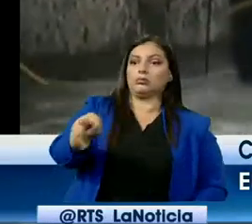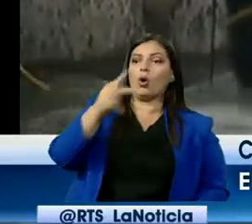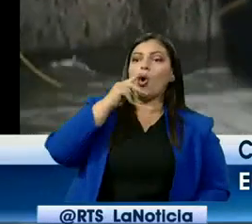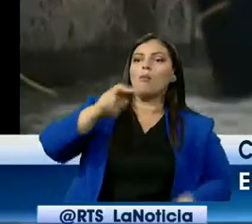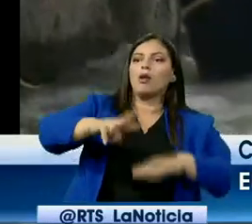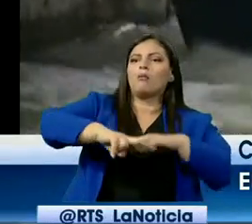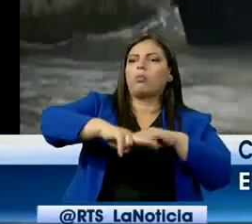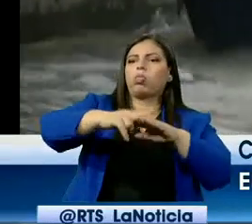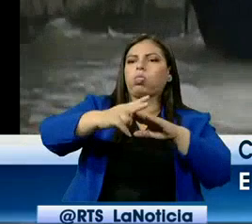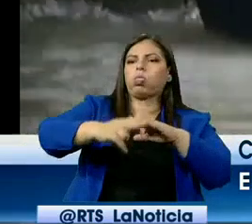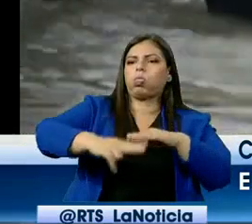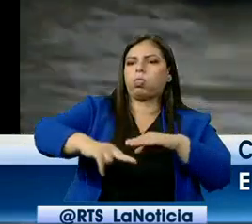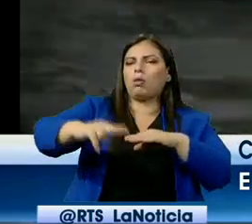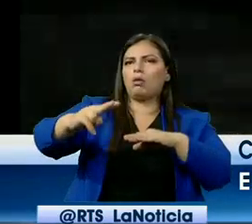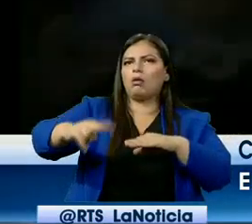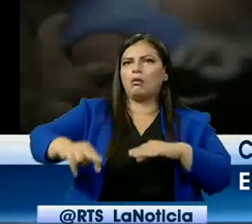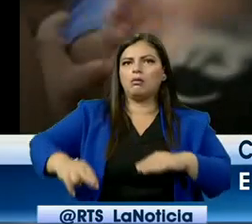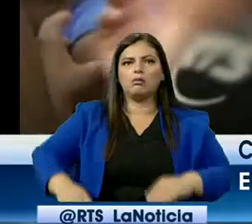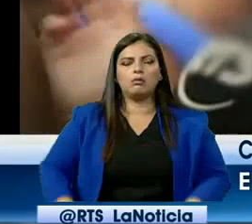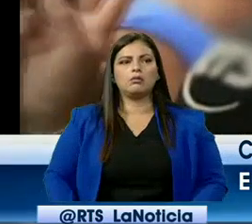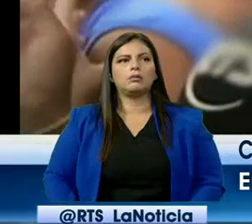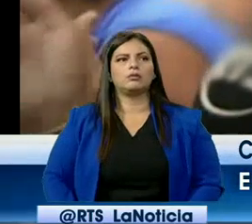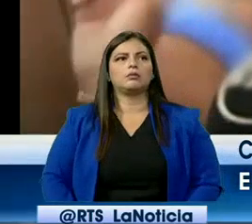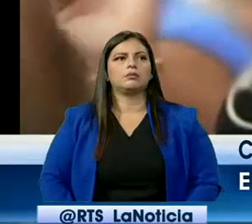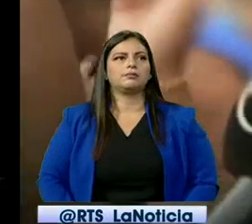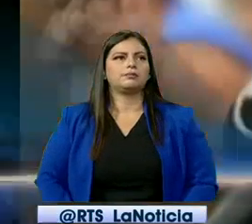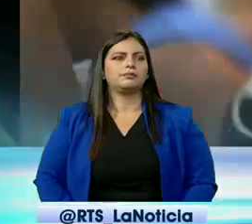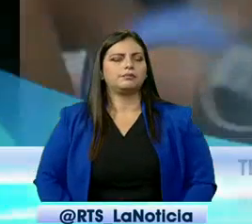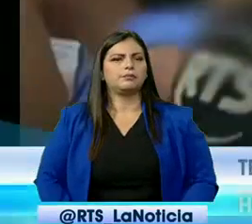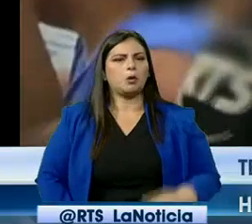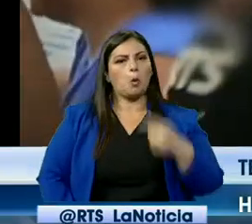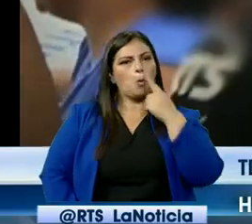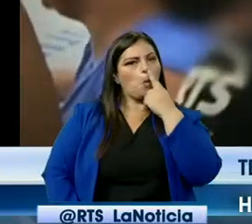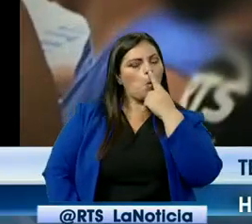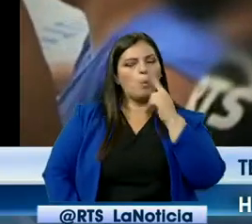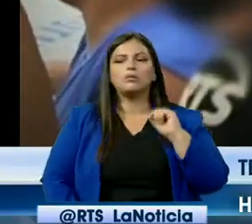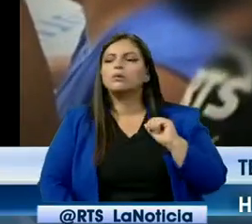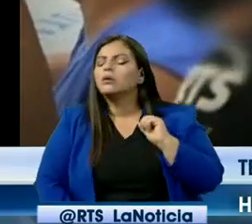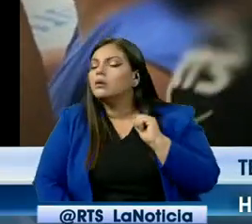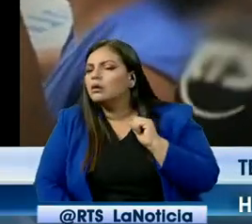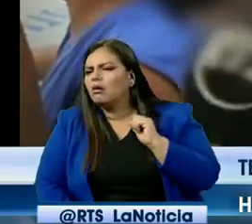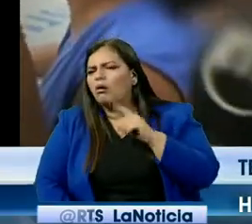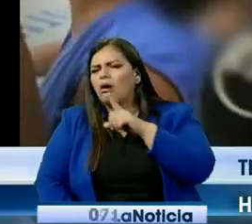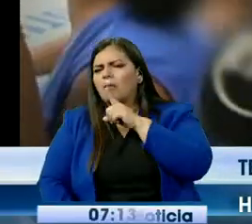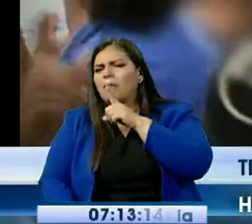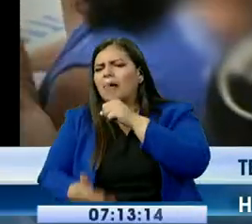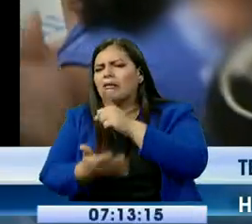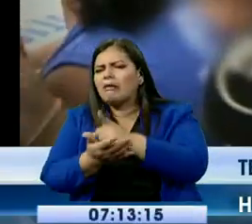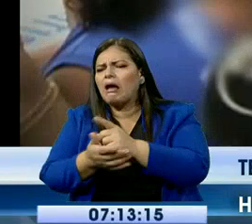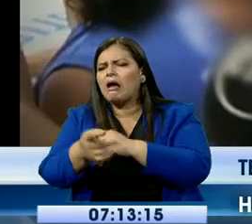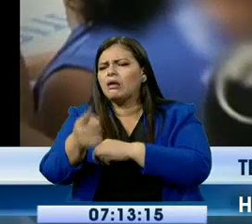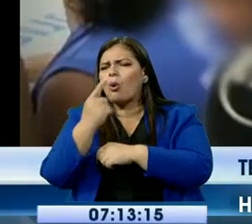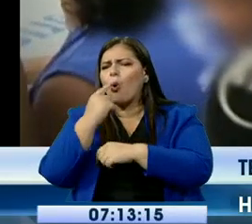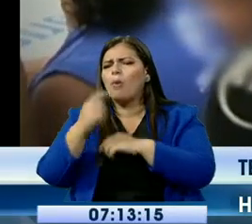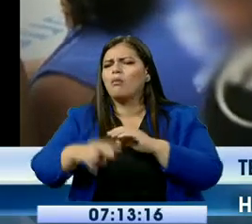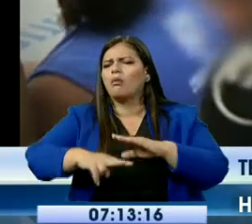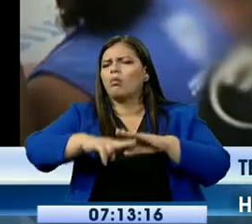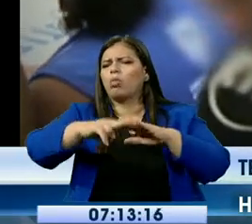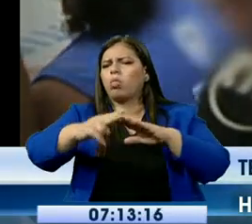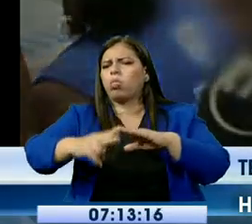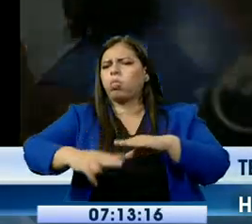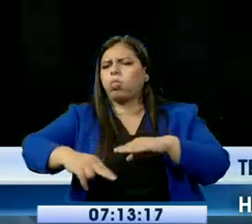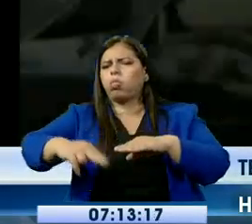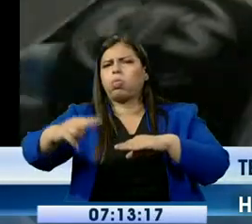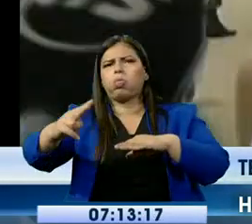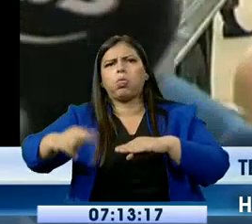un ahogado. Entonces no quedó más que, ya miramos, pues cierto, se veía que andaba flotando ya, y lo comenzaron a recostarlo por acá, y ya vieron que era